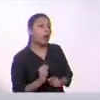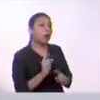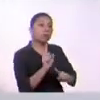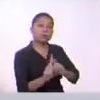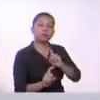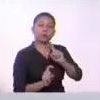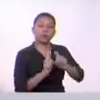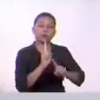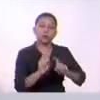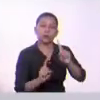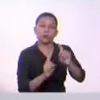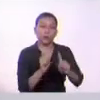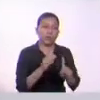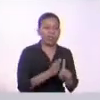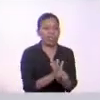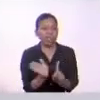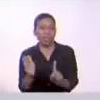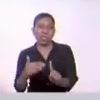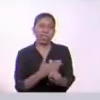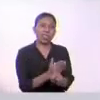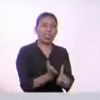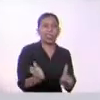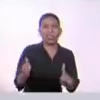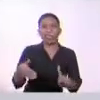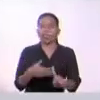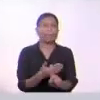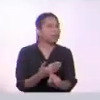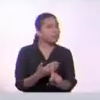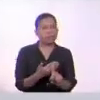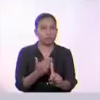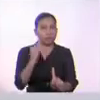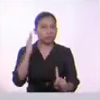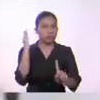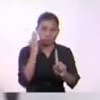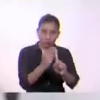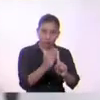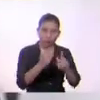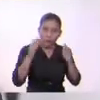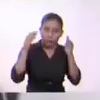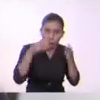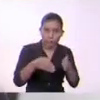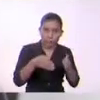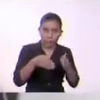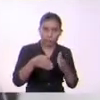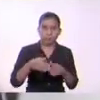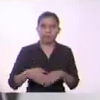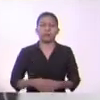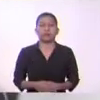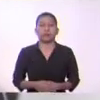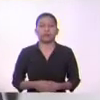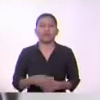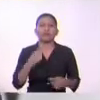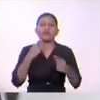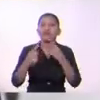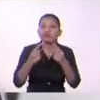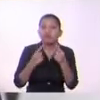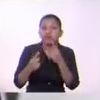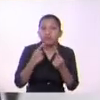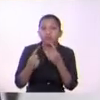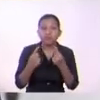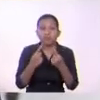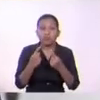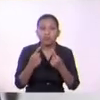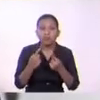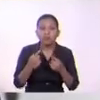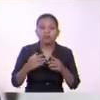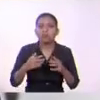estructurada el guión o cuestionario que se va a desarrollar. La entrevista no dirigida. Se trata de un